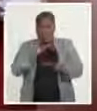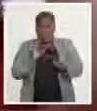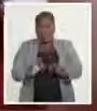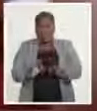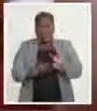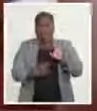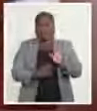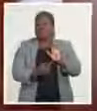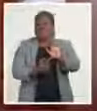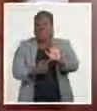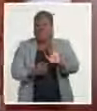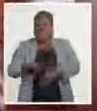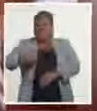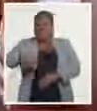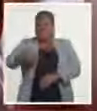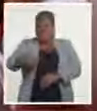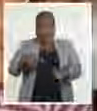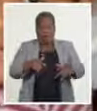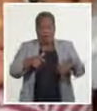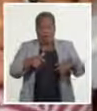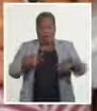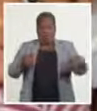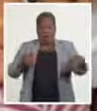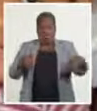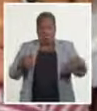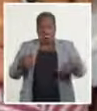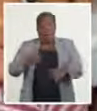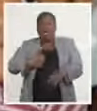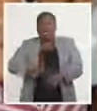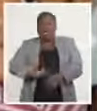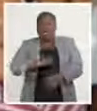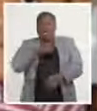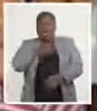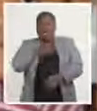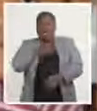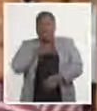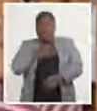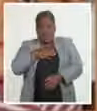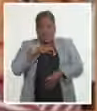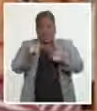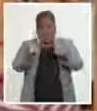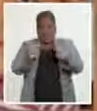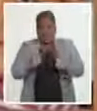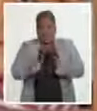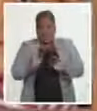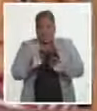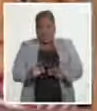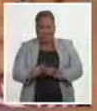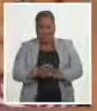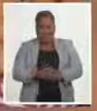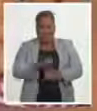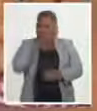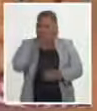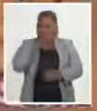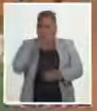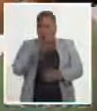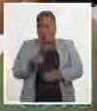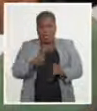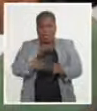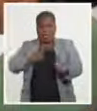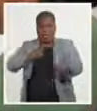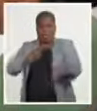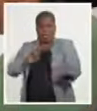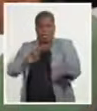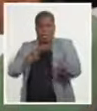la cotidianidad va en aumento, y está claro que nuestros hijos son nativos digitales, por lo que no podemos ni debemos alejarlos de